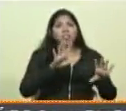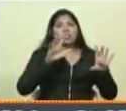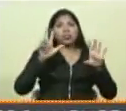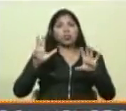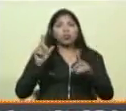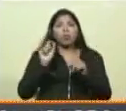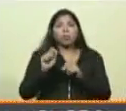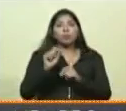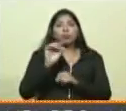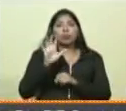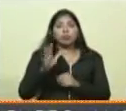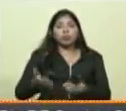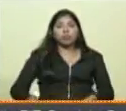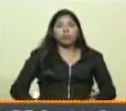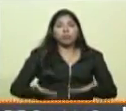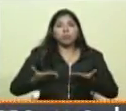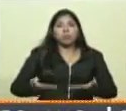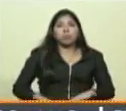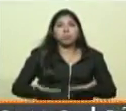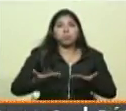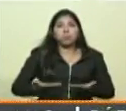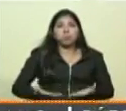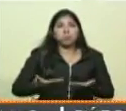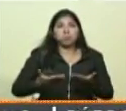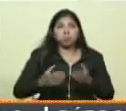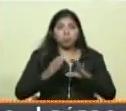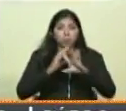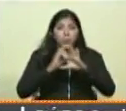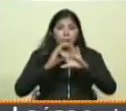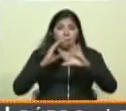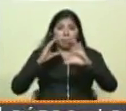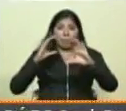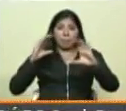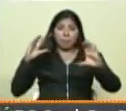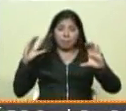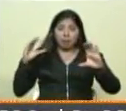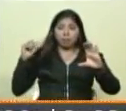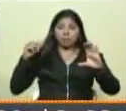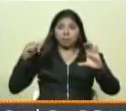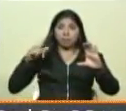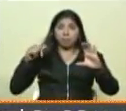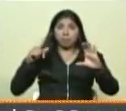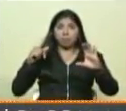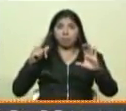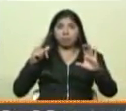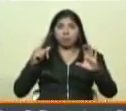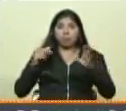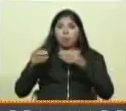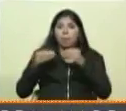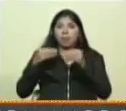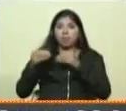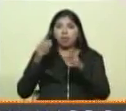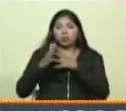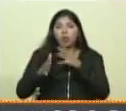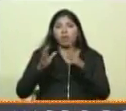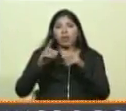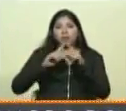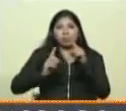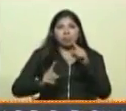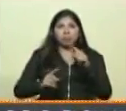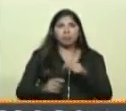de 18.500 kilos de material estratégico relacionado con el Sistema Eléctrico Nacional. Después